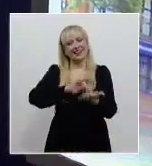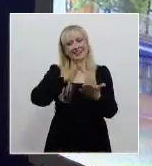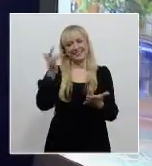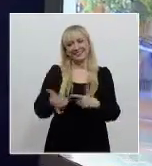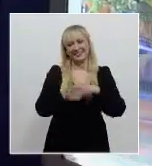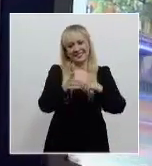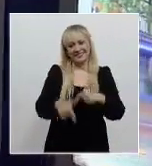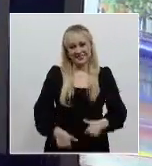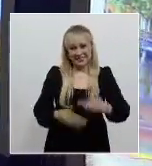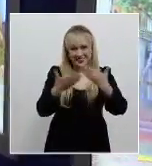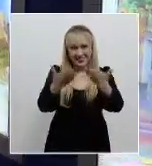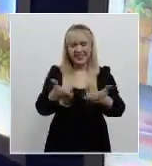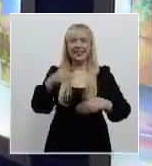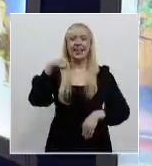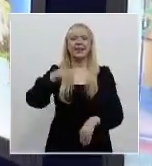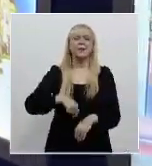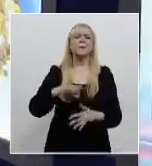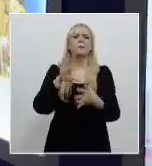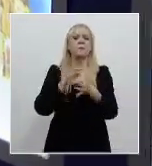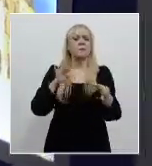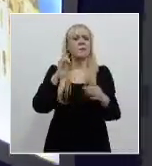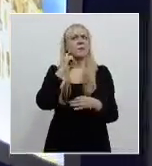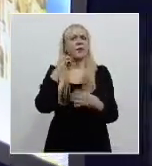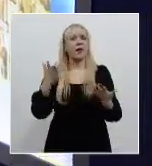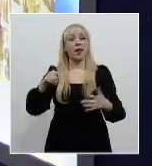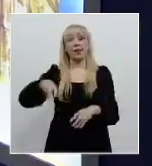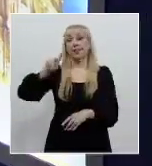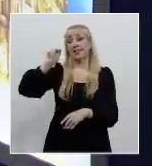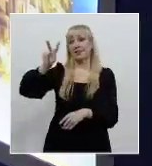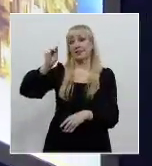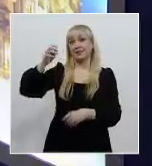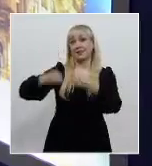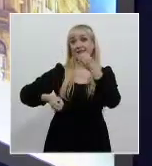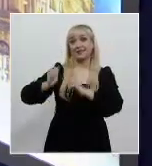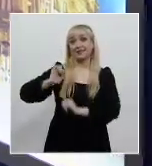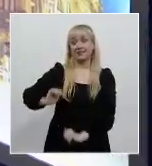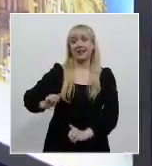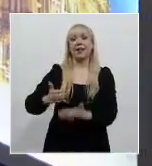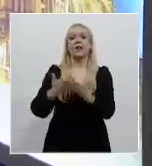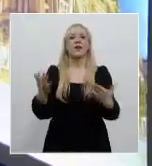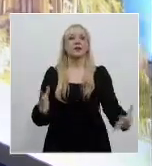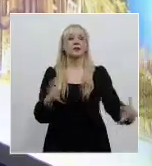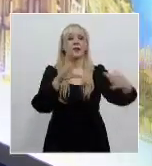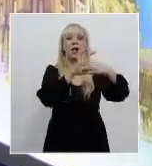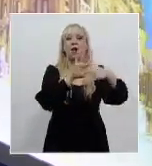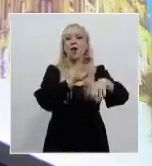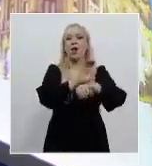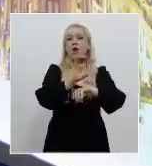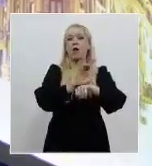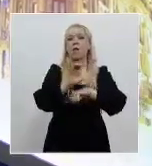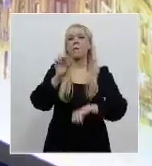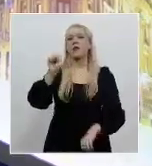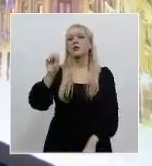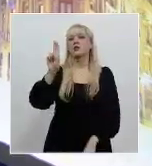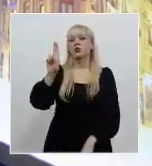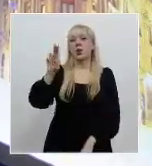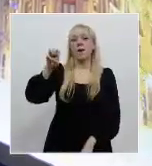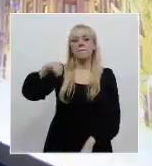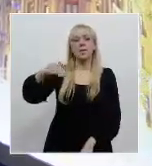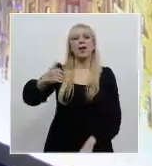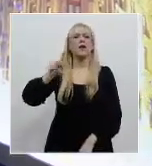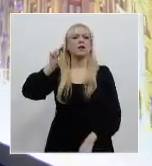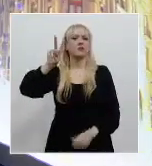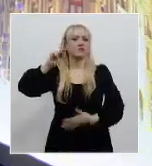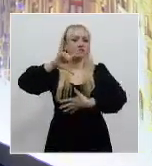Gracias por continuar en Semanario Judicial, y Justicia TV colaborará con el canal colombiano Zoom y con televisoras de América